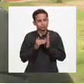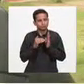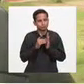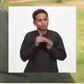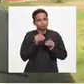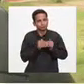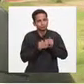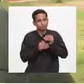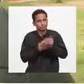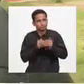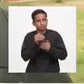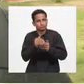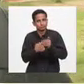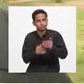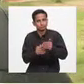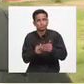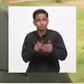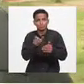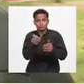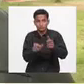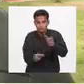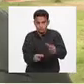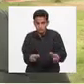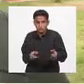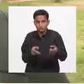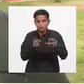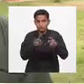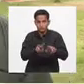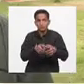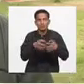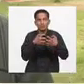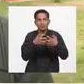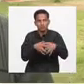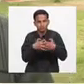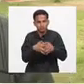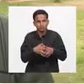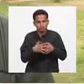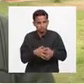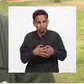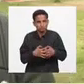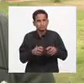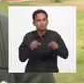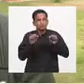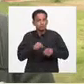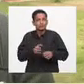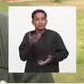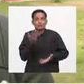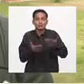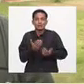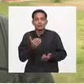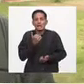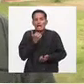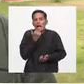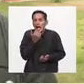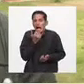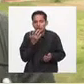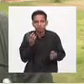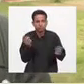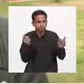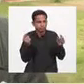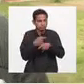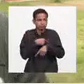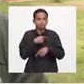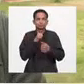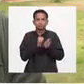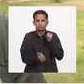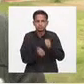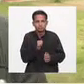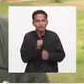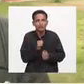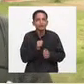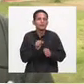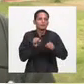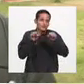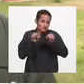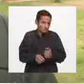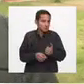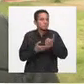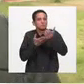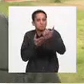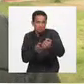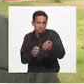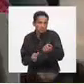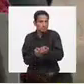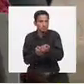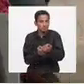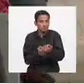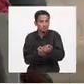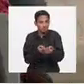procesos humanos dentro del proceso para que si algo ocurre todos estén dispuestos ayudar en cada uno de